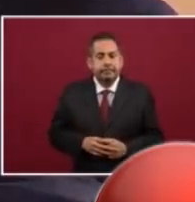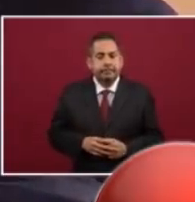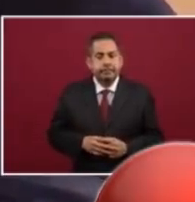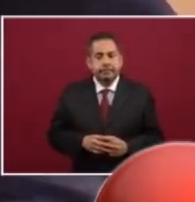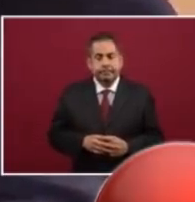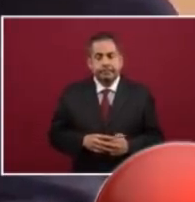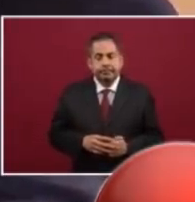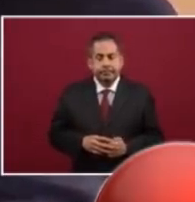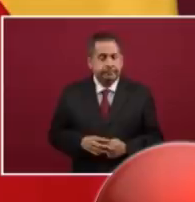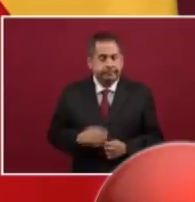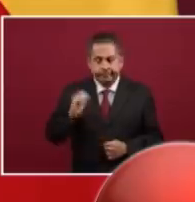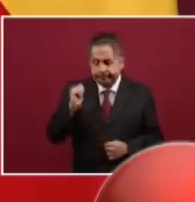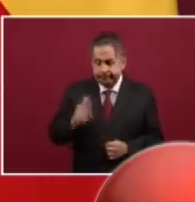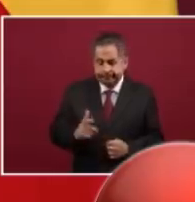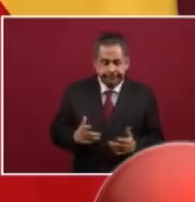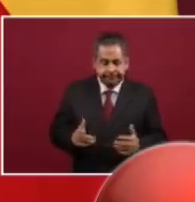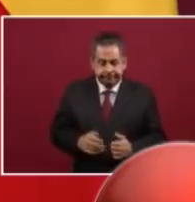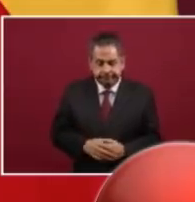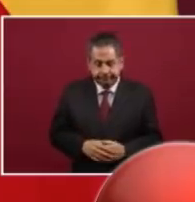cualquier